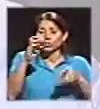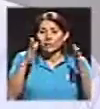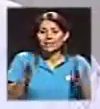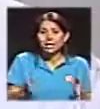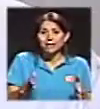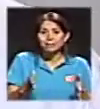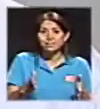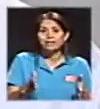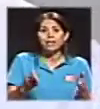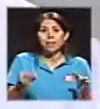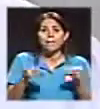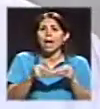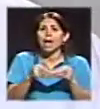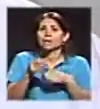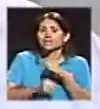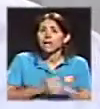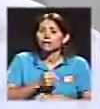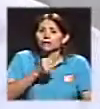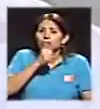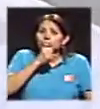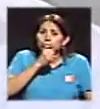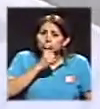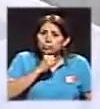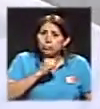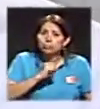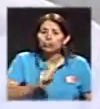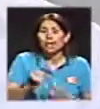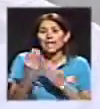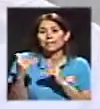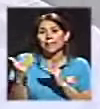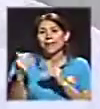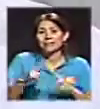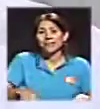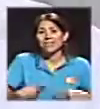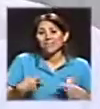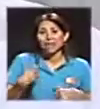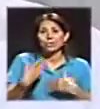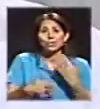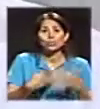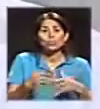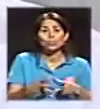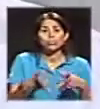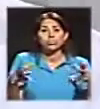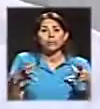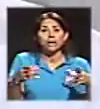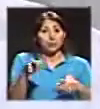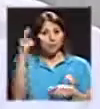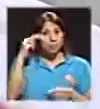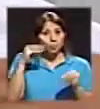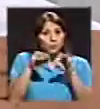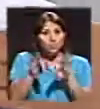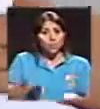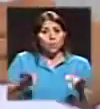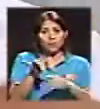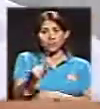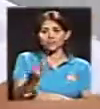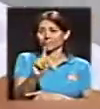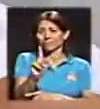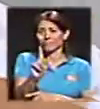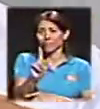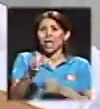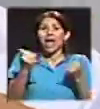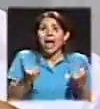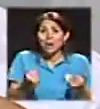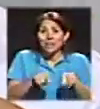en promedio envejeciendo, o sea, la expectativa de vida ha venido aumentando, pero no es esa la razón más importante. La razón más importante es que la tasa de